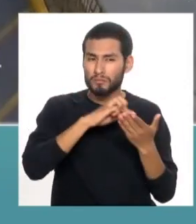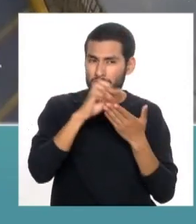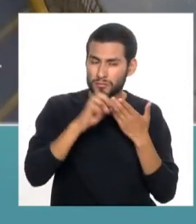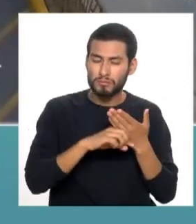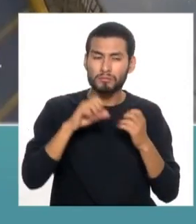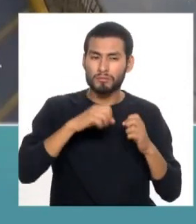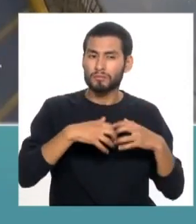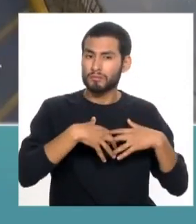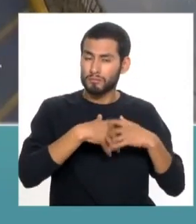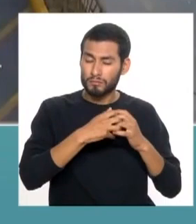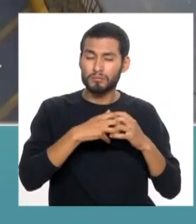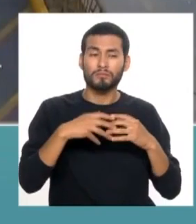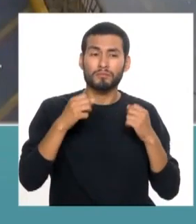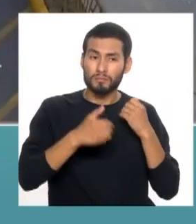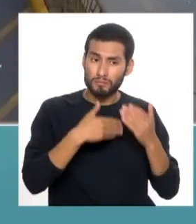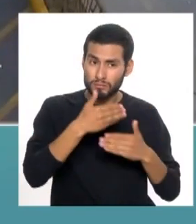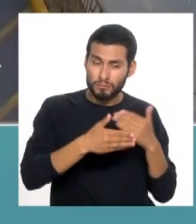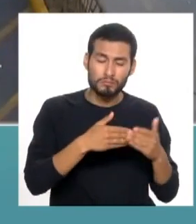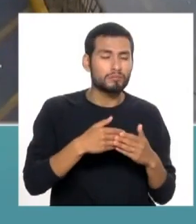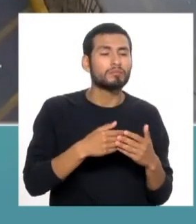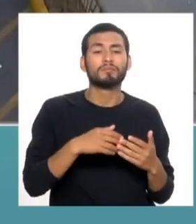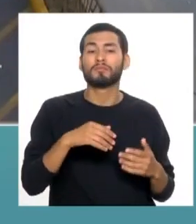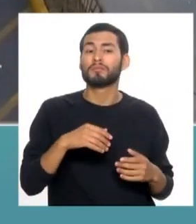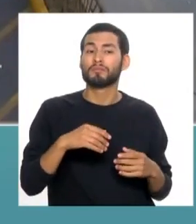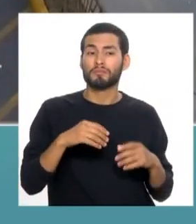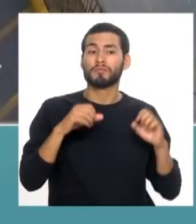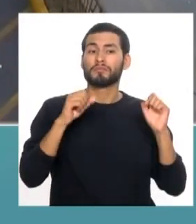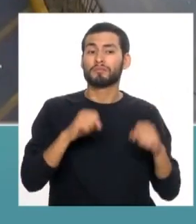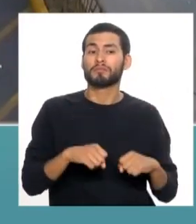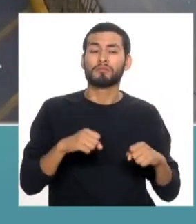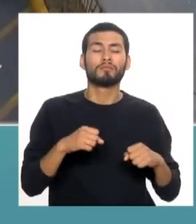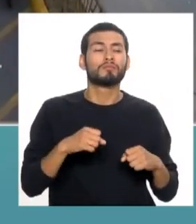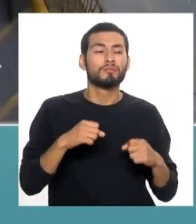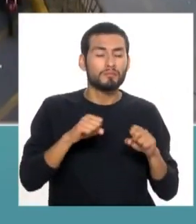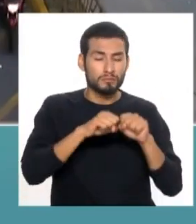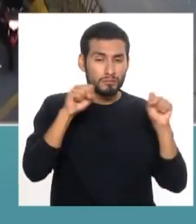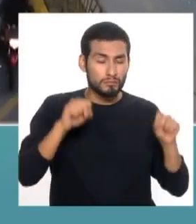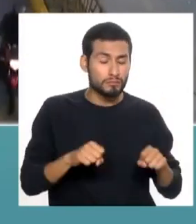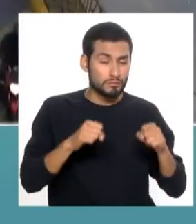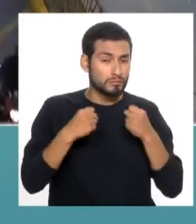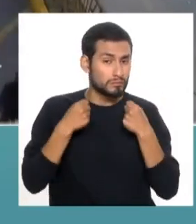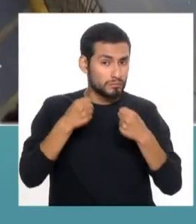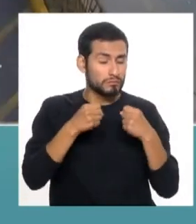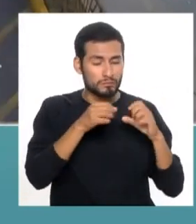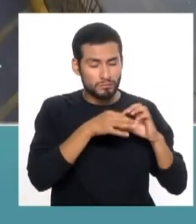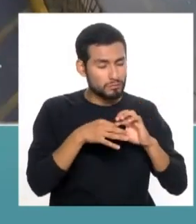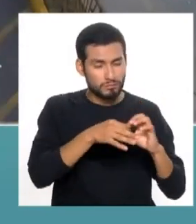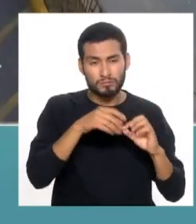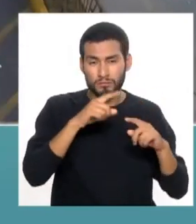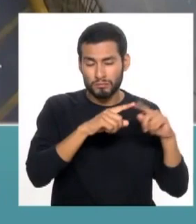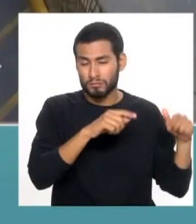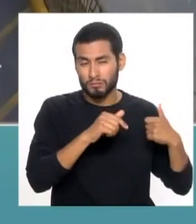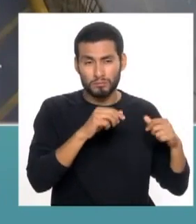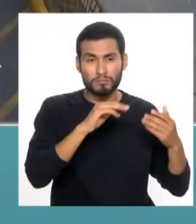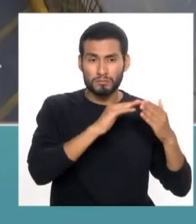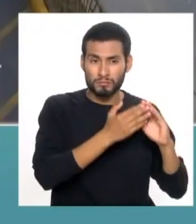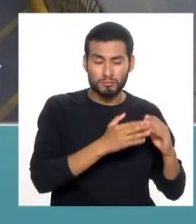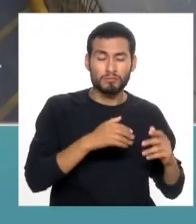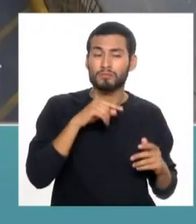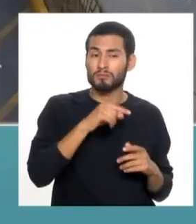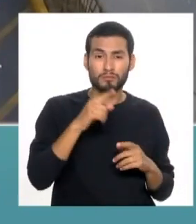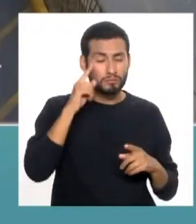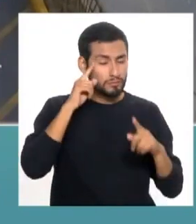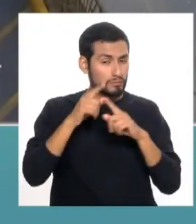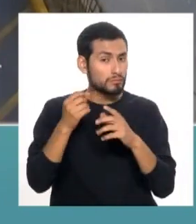de fortalecimiento de capacidades para que también se formen estos sistemas integrados de transporte en estas otras ciudades. Ya tenemos iniciativas